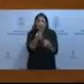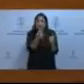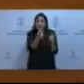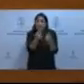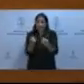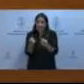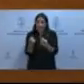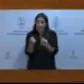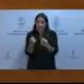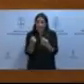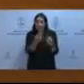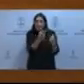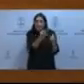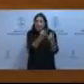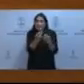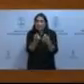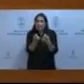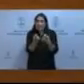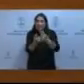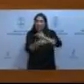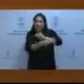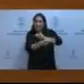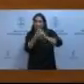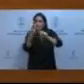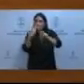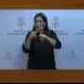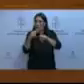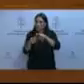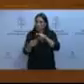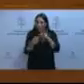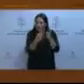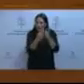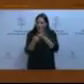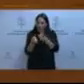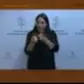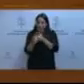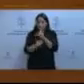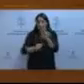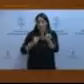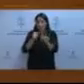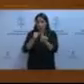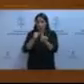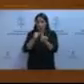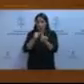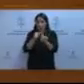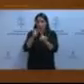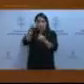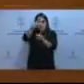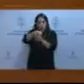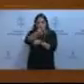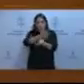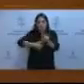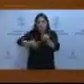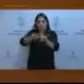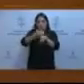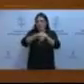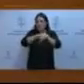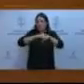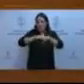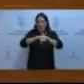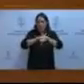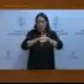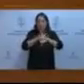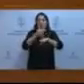realizar todas aquellas medidas políticas para conseguir esta obligación esencial y proyectarla